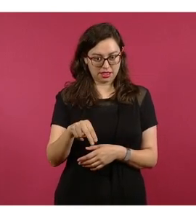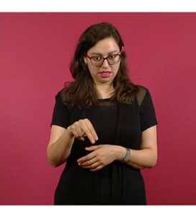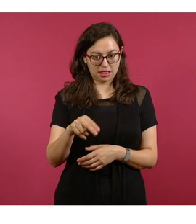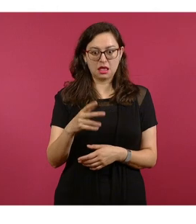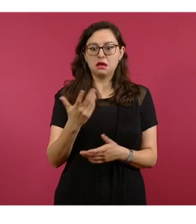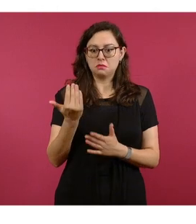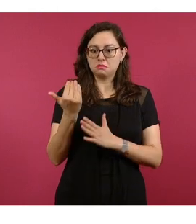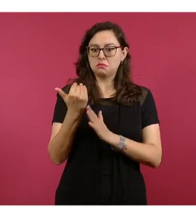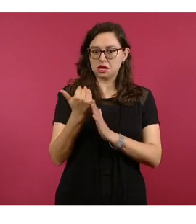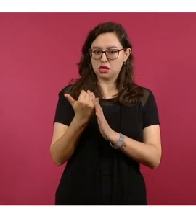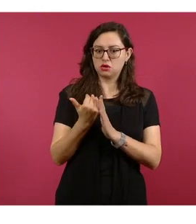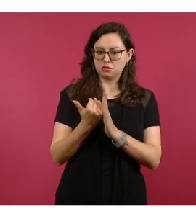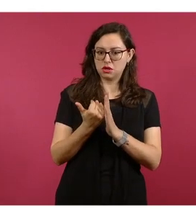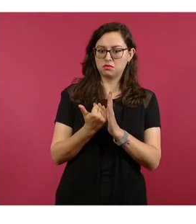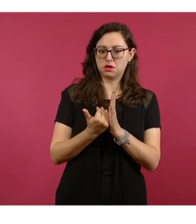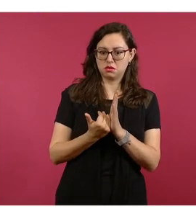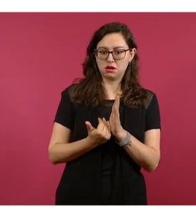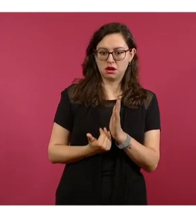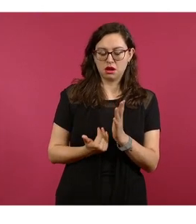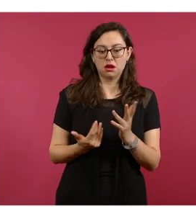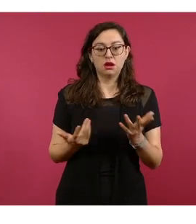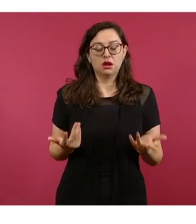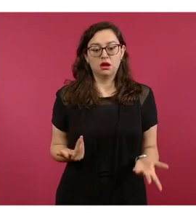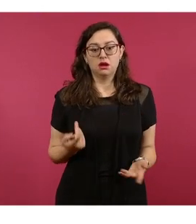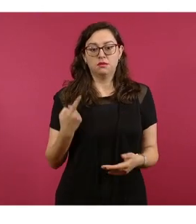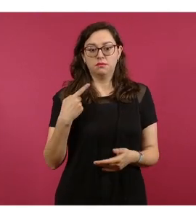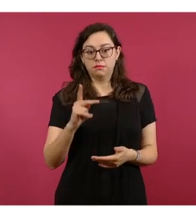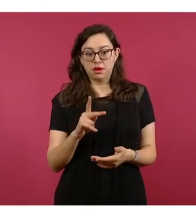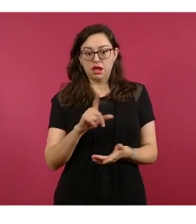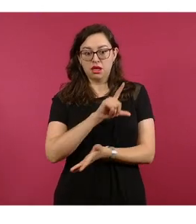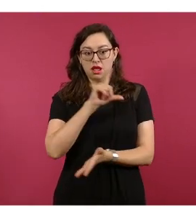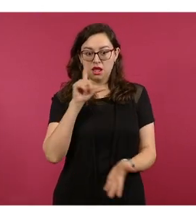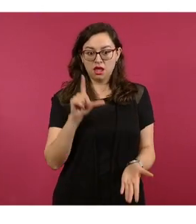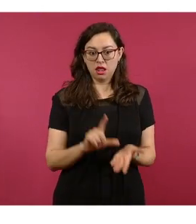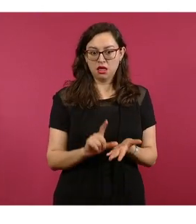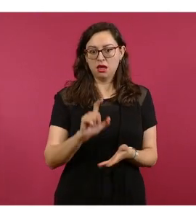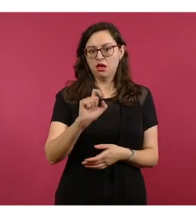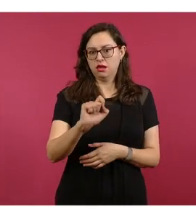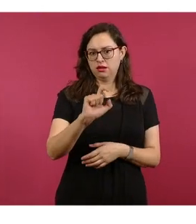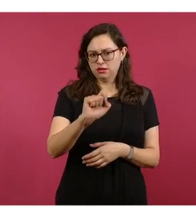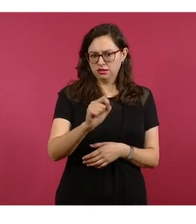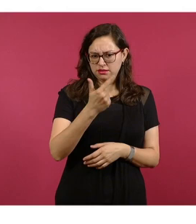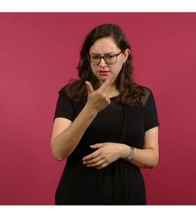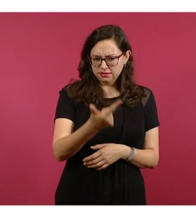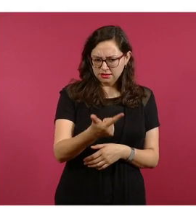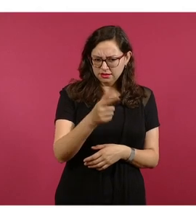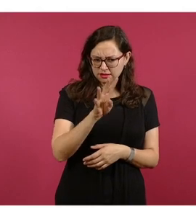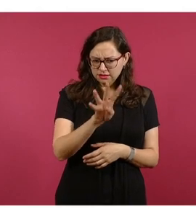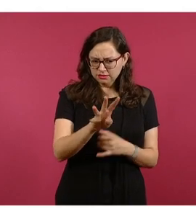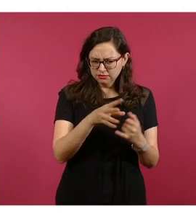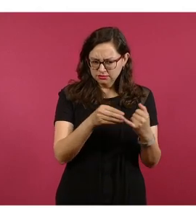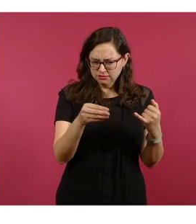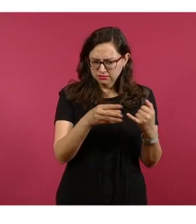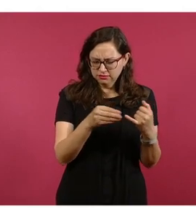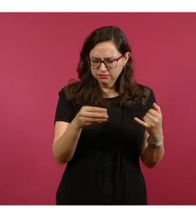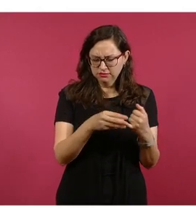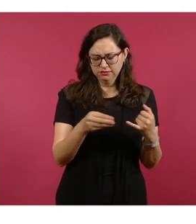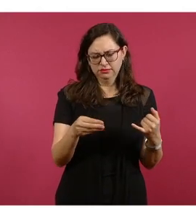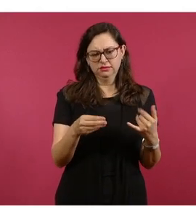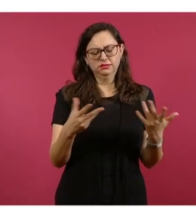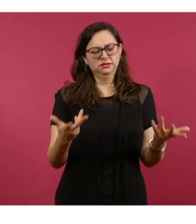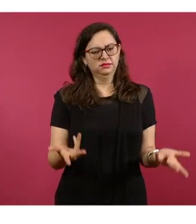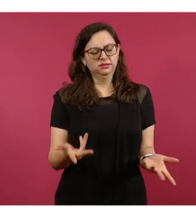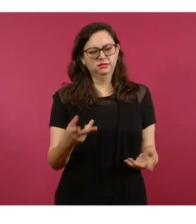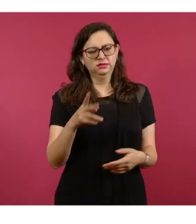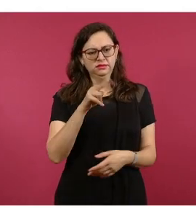mejorando. Sin embargo, tenemos el litro de premium en 27 pesos con 19 centavos, esta vez en